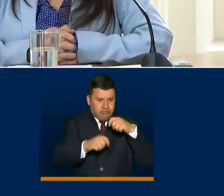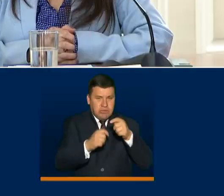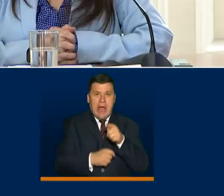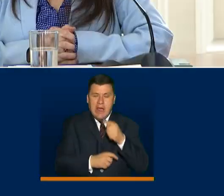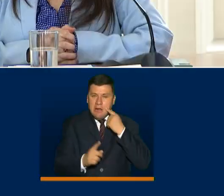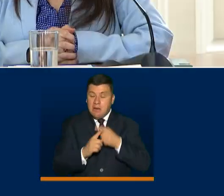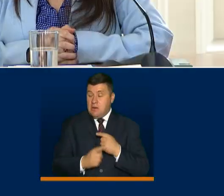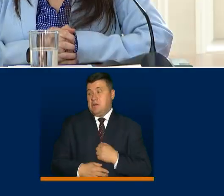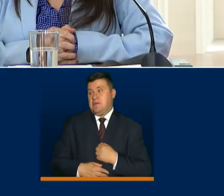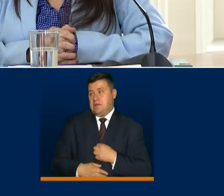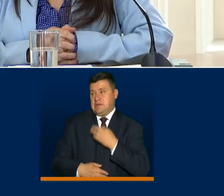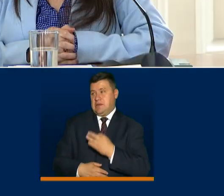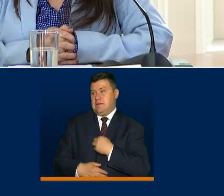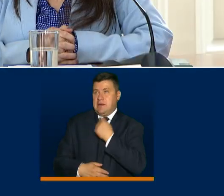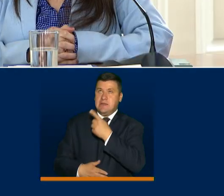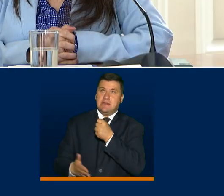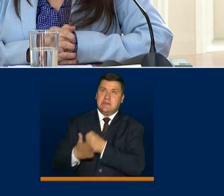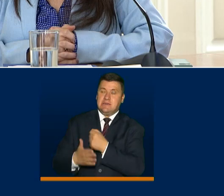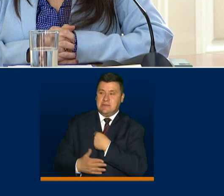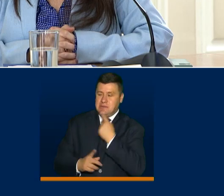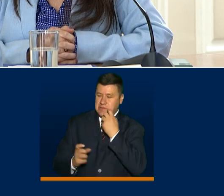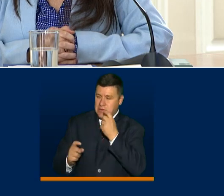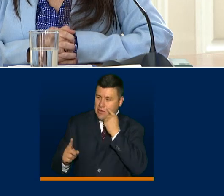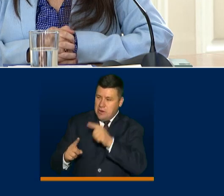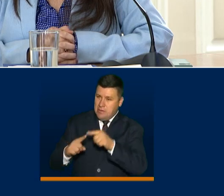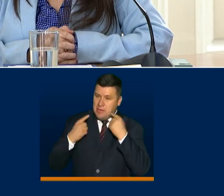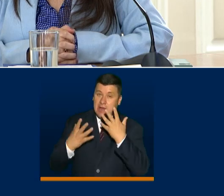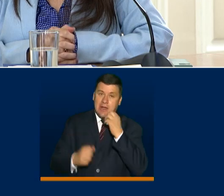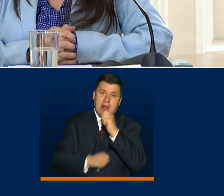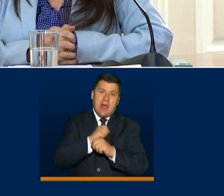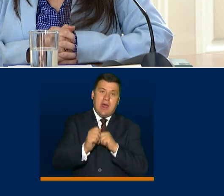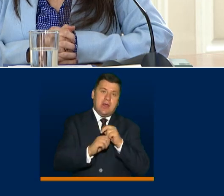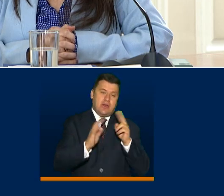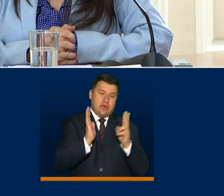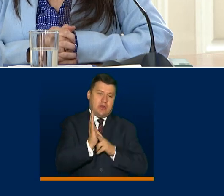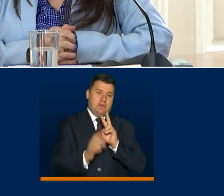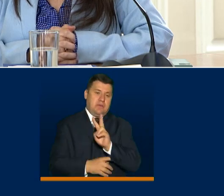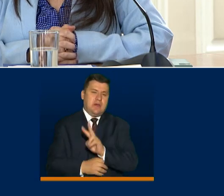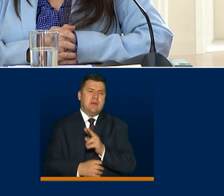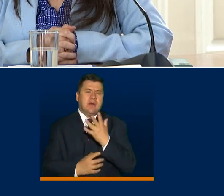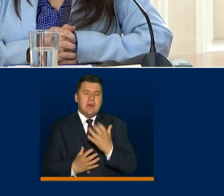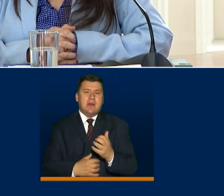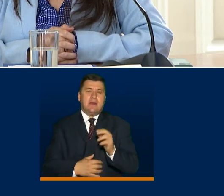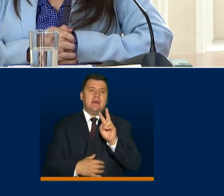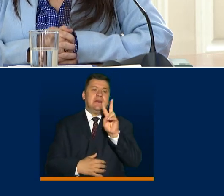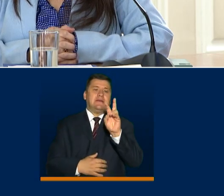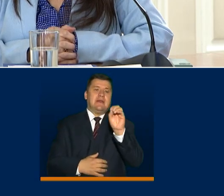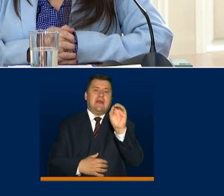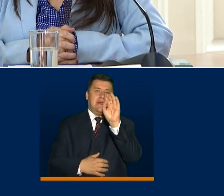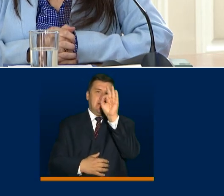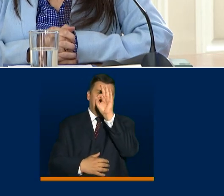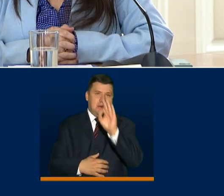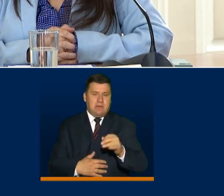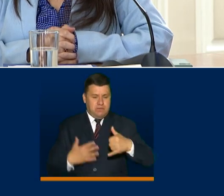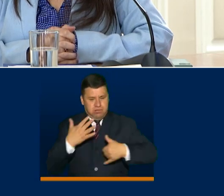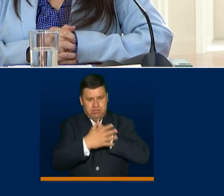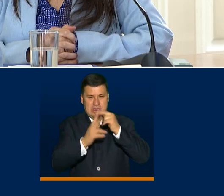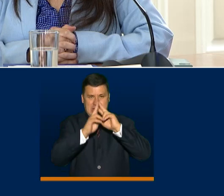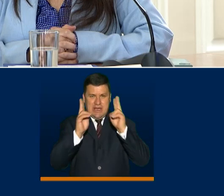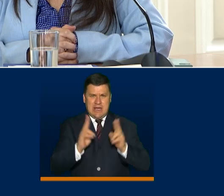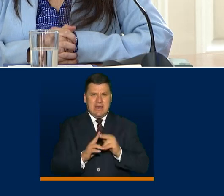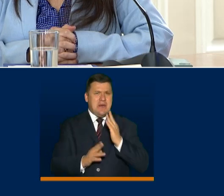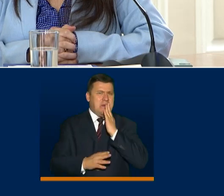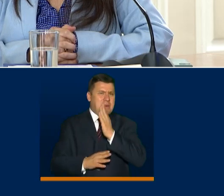meta en la que yo siempre le insisto, llegar al año 2022 con 70% de cobertura de internet de